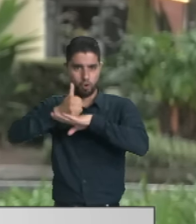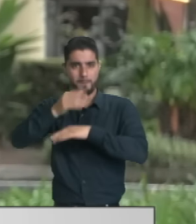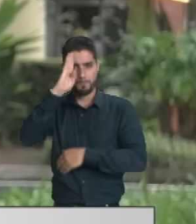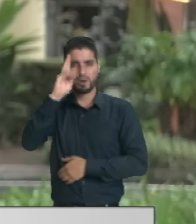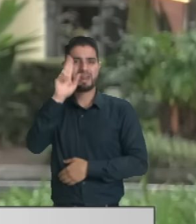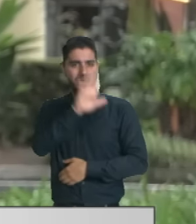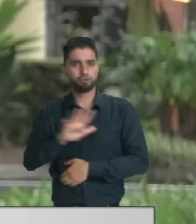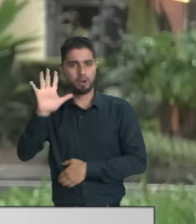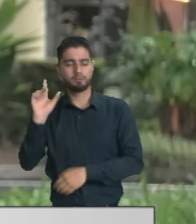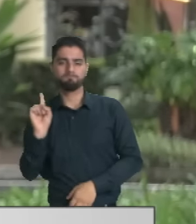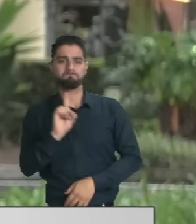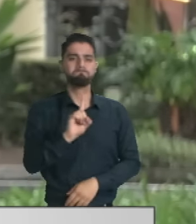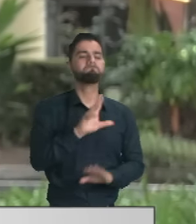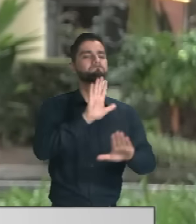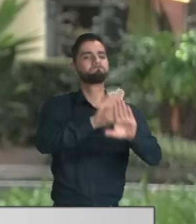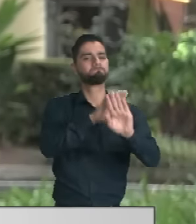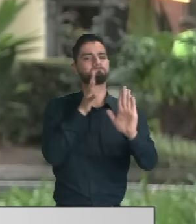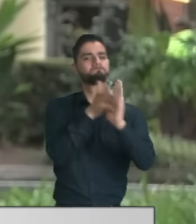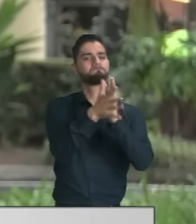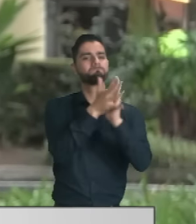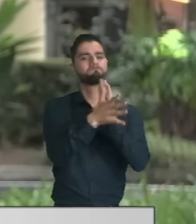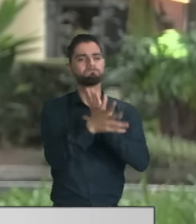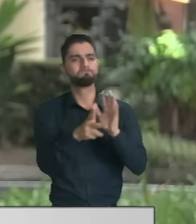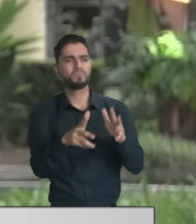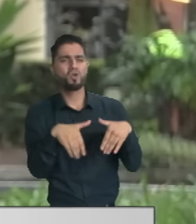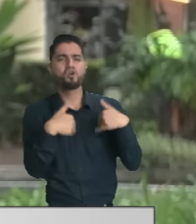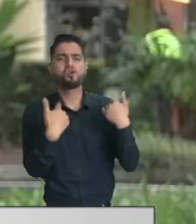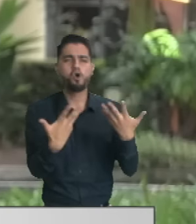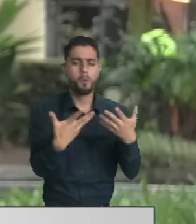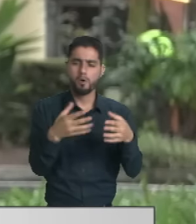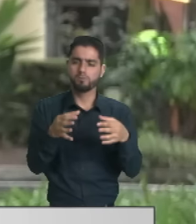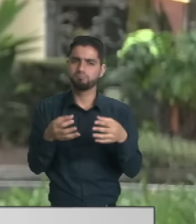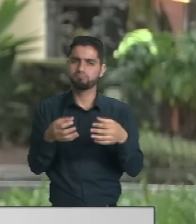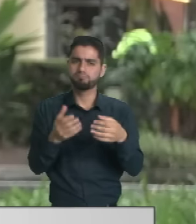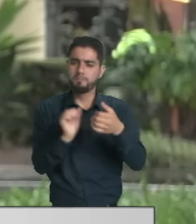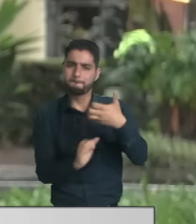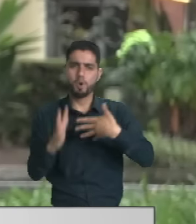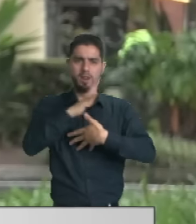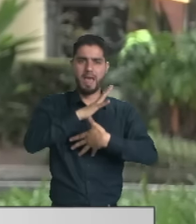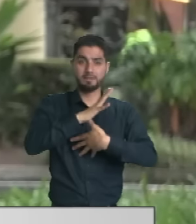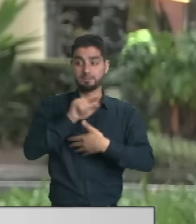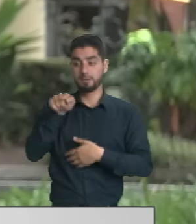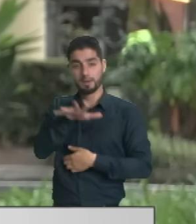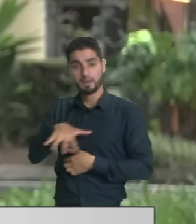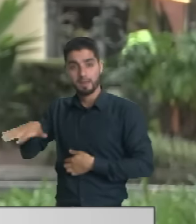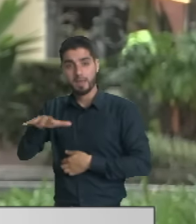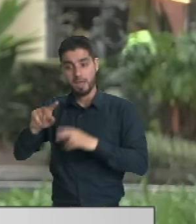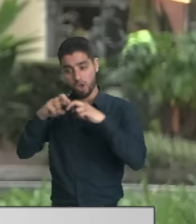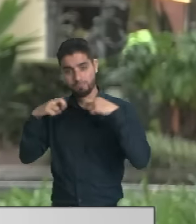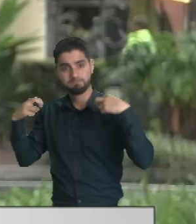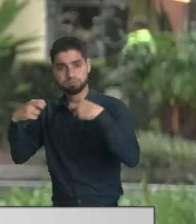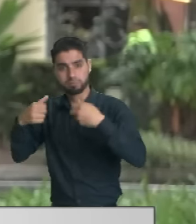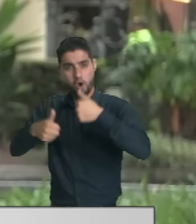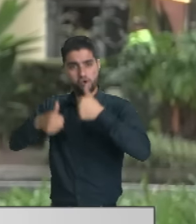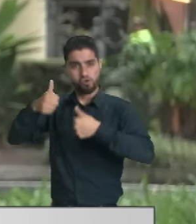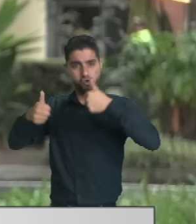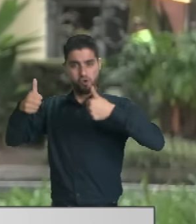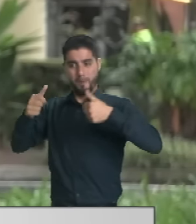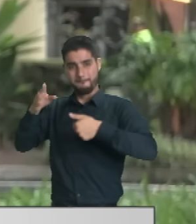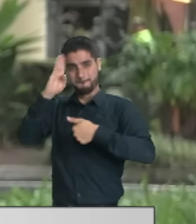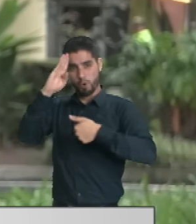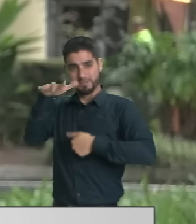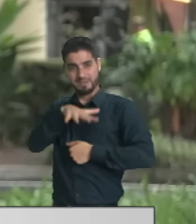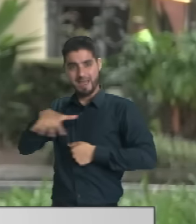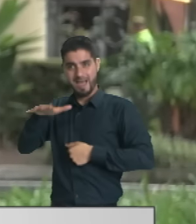Nacional, acaba de entregar las prioridades que han acordado los comandantes de la policía en los